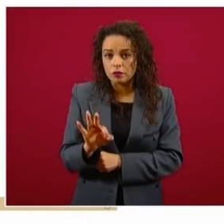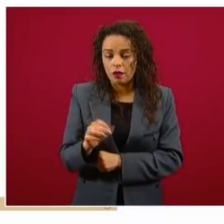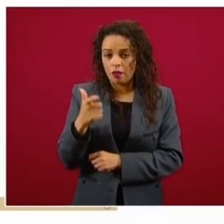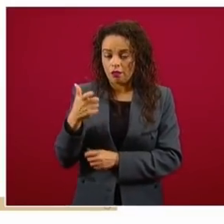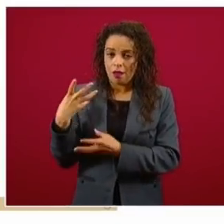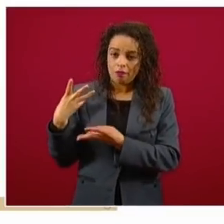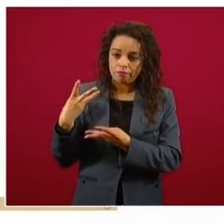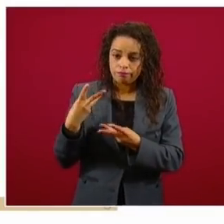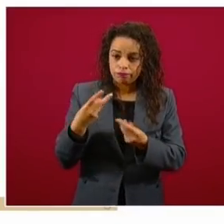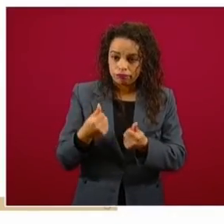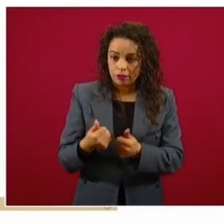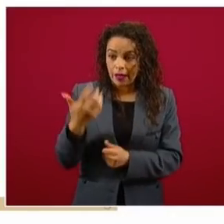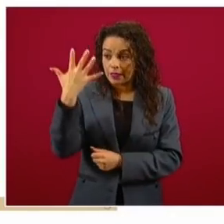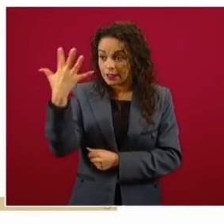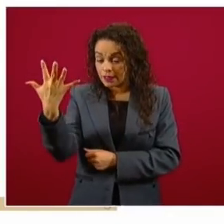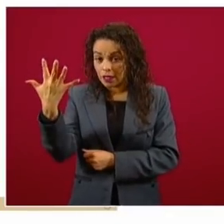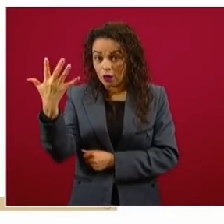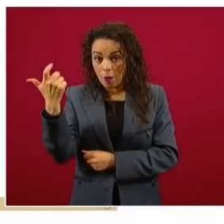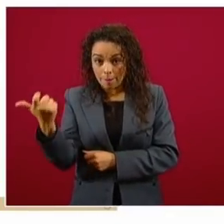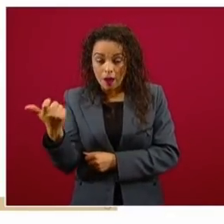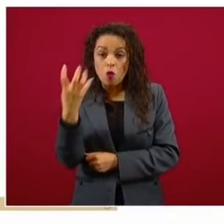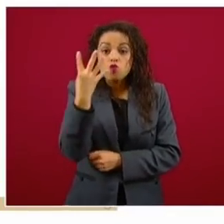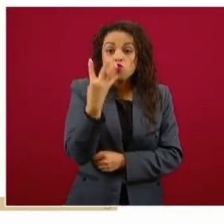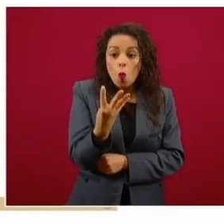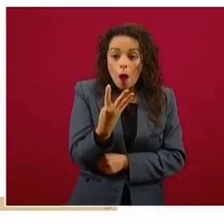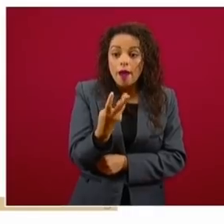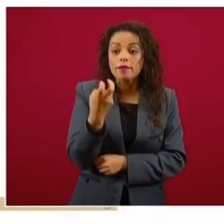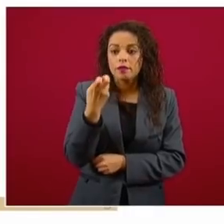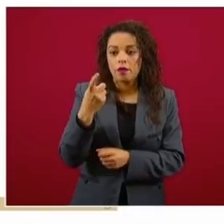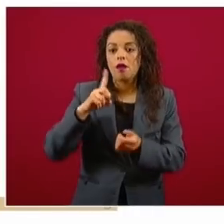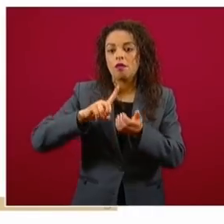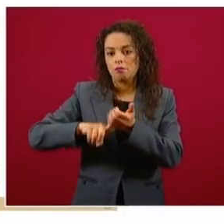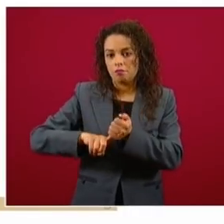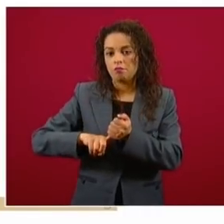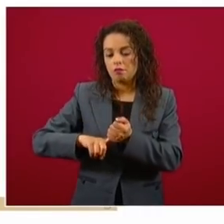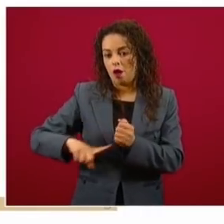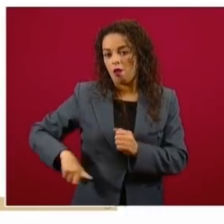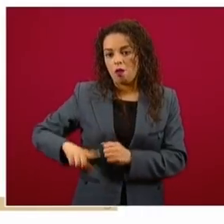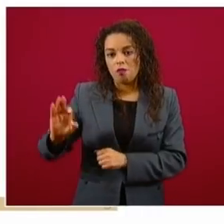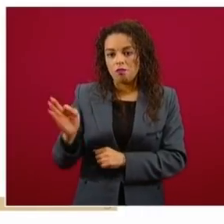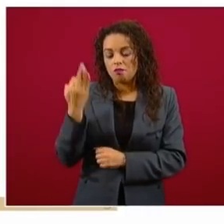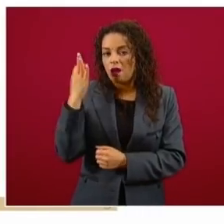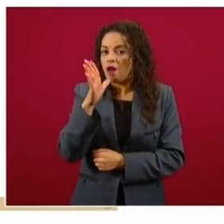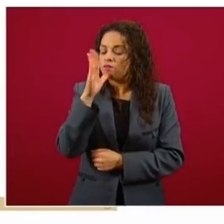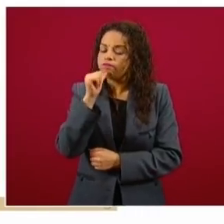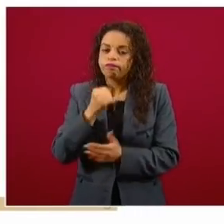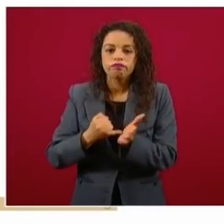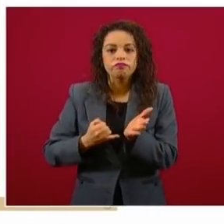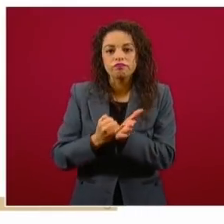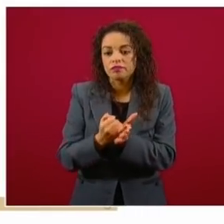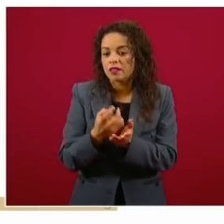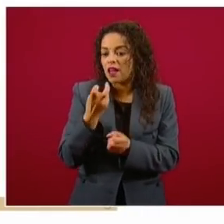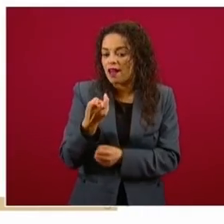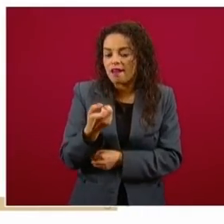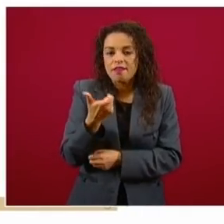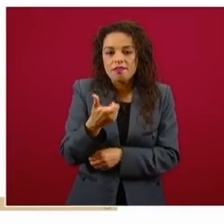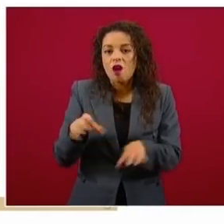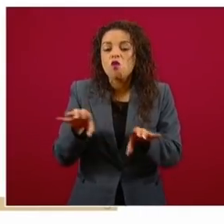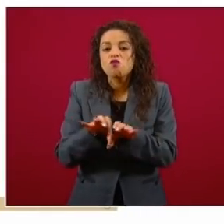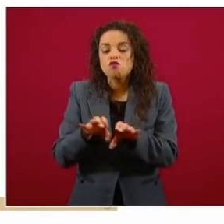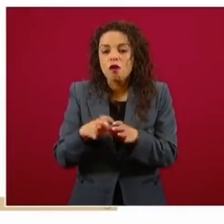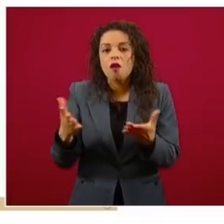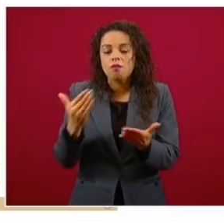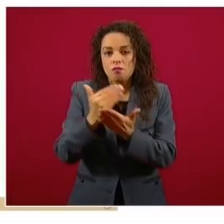cada 5 pesos son obligatorios y el gobierno federal no tiene ninguna posibilidad de decidir sobre ellos. ¿Cómo está compuesto este gasto